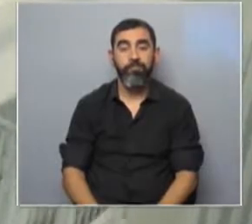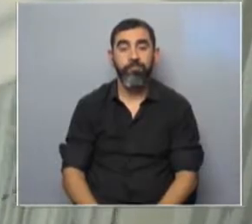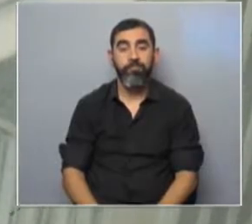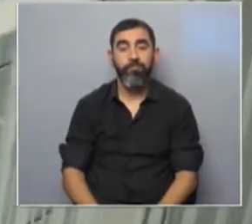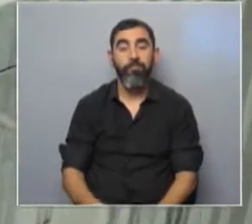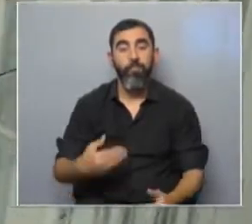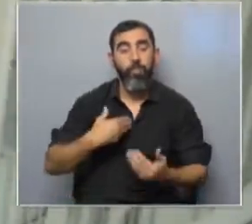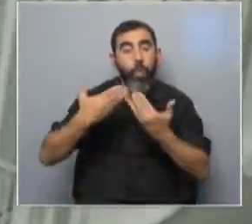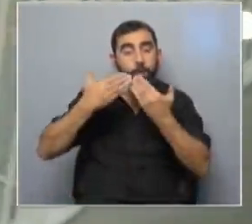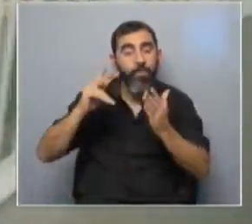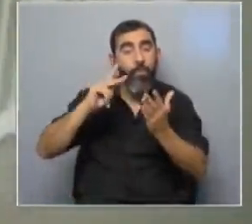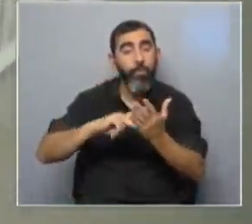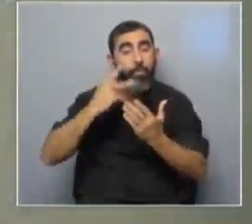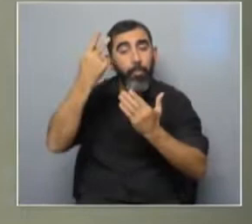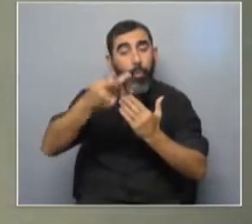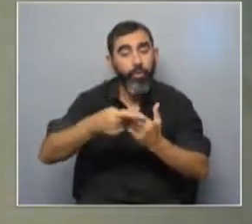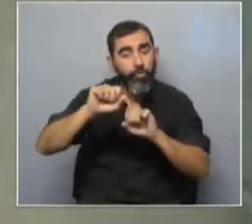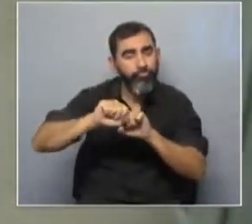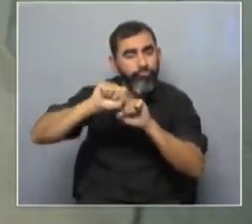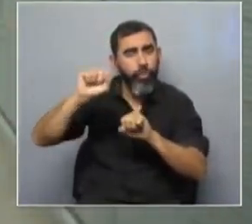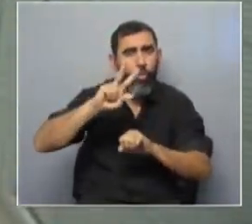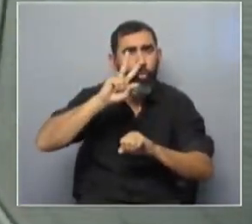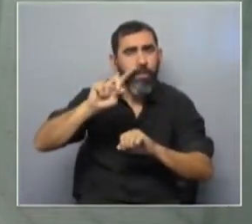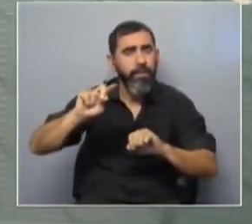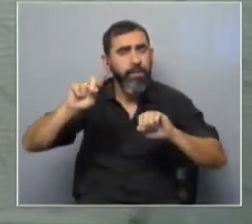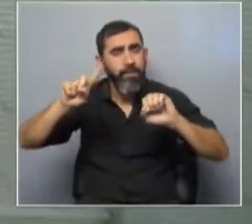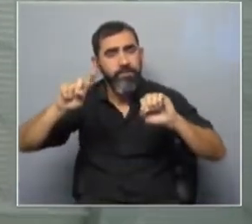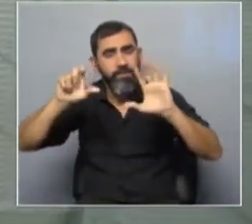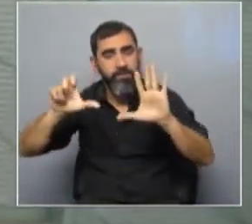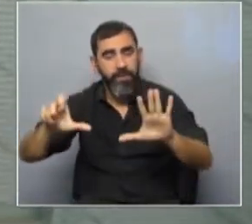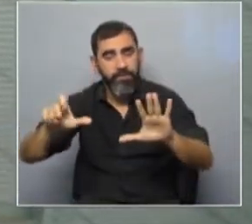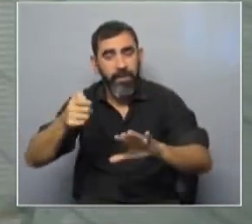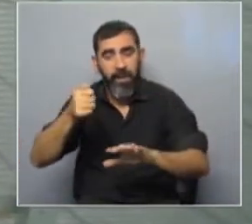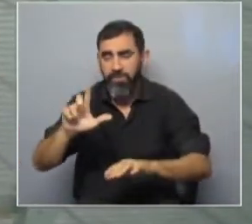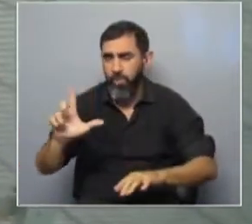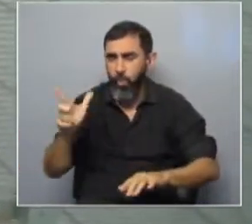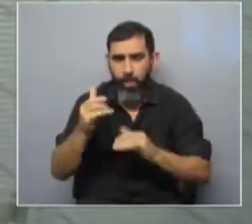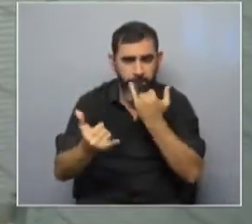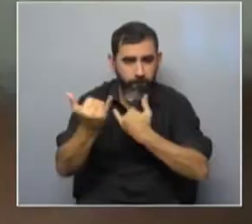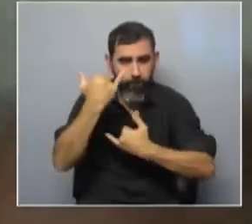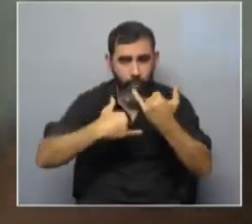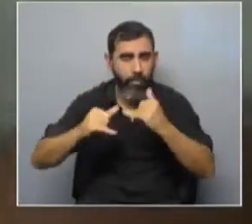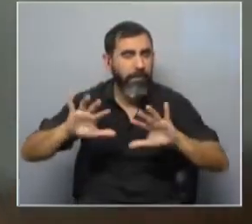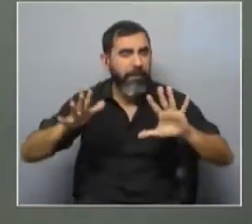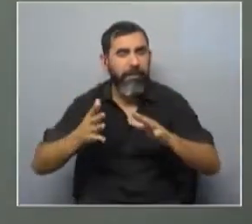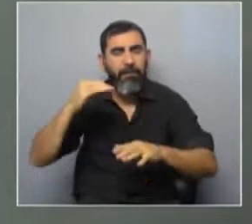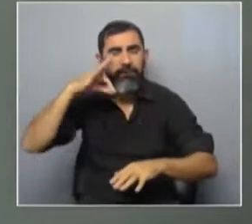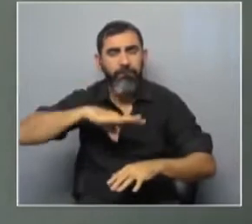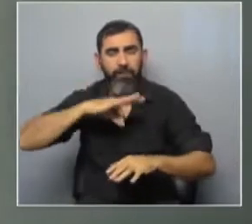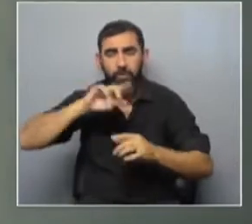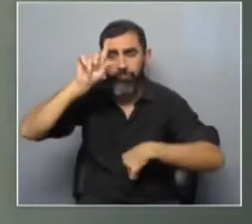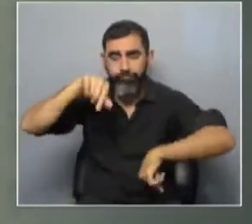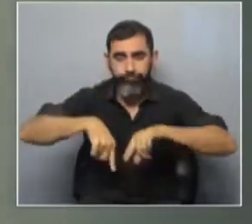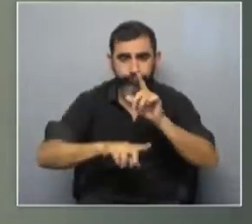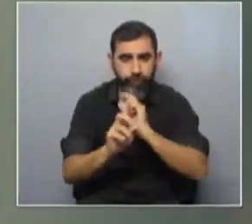Cuando comencé mi proyecto de doctorado en el año 2016, prácticamente no había mucha información sobre qué enterovirus circulaban en